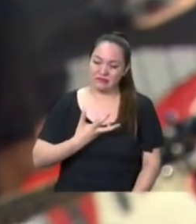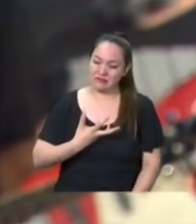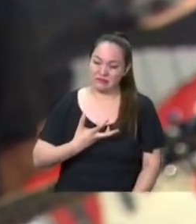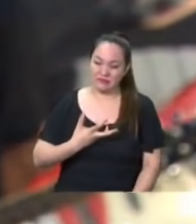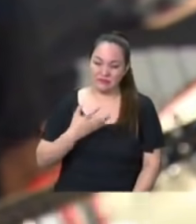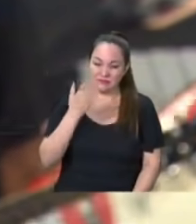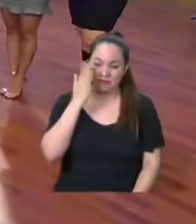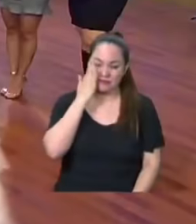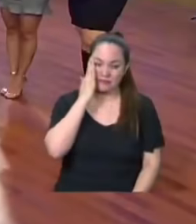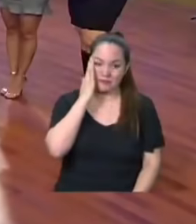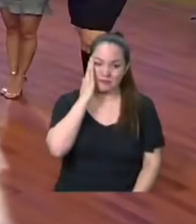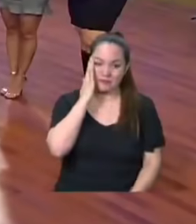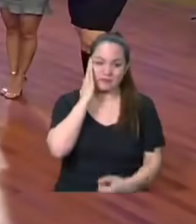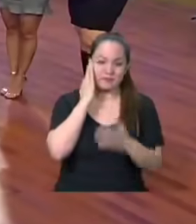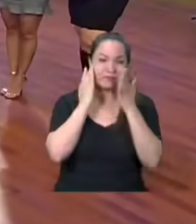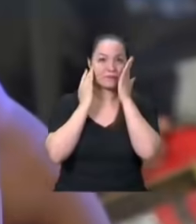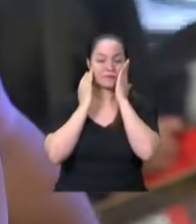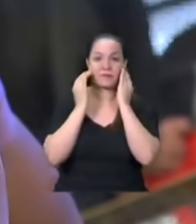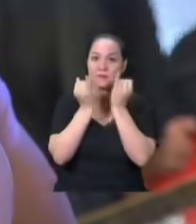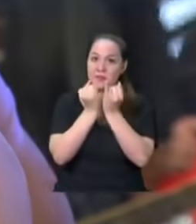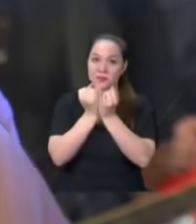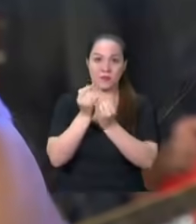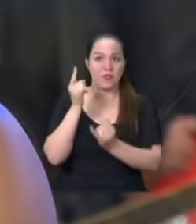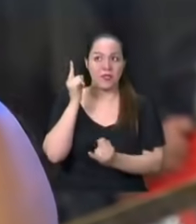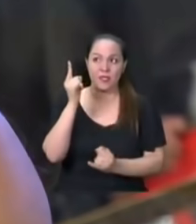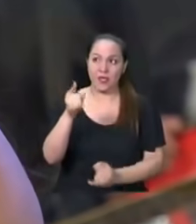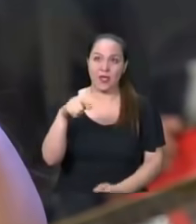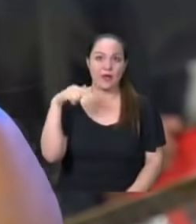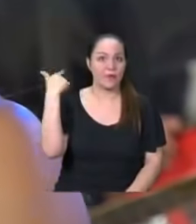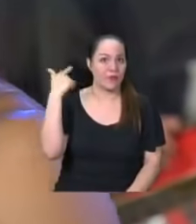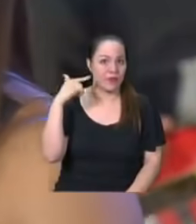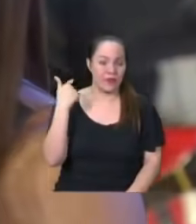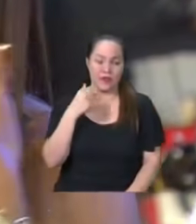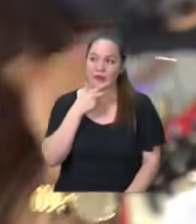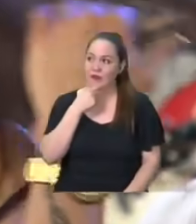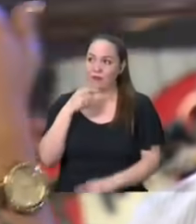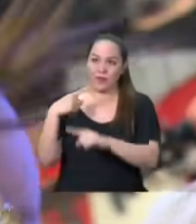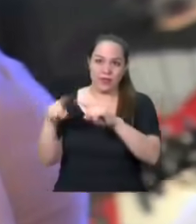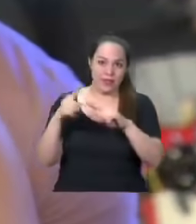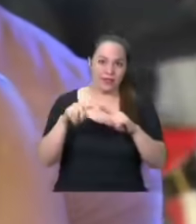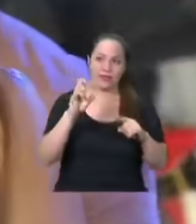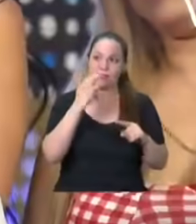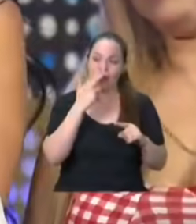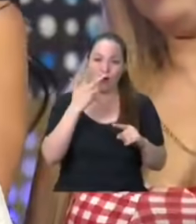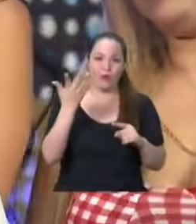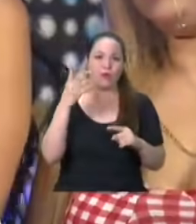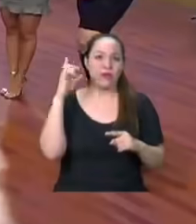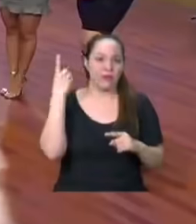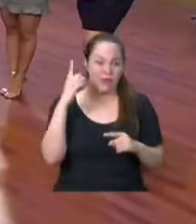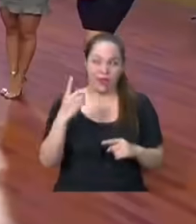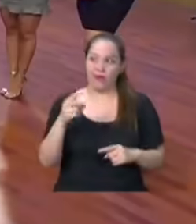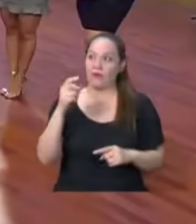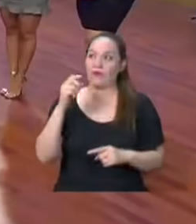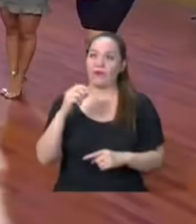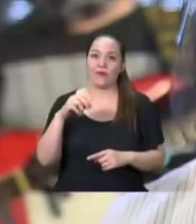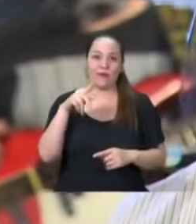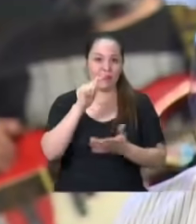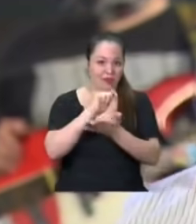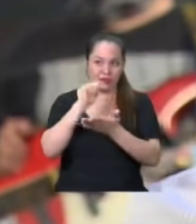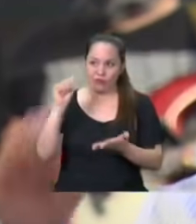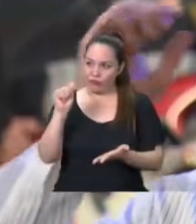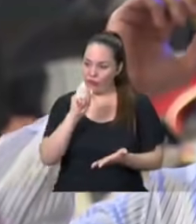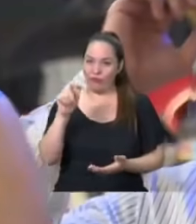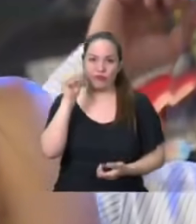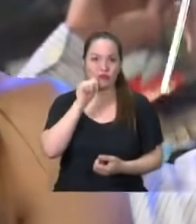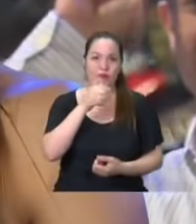El de Guadalajara, el de Chihuahua. No, ¿cuál de Guadalajara? El de Chihuahua, el de Durango, el de Torreón. ¡Ay, no es